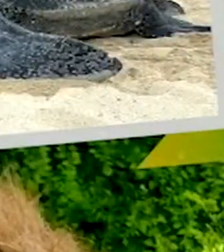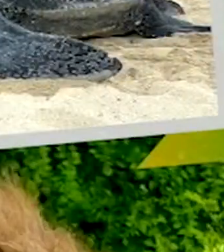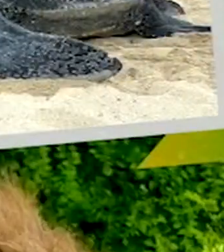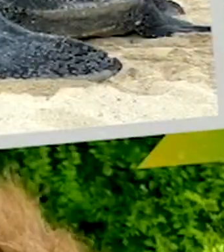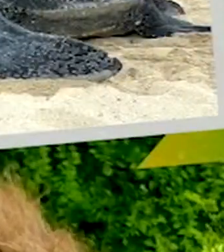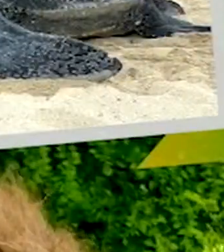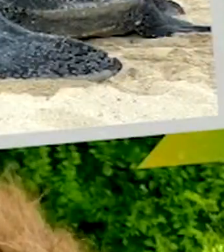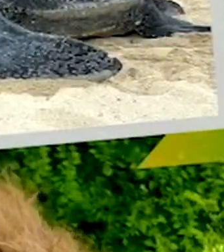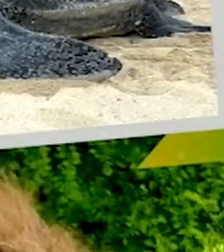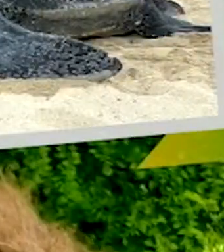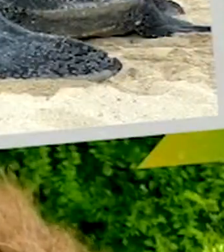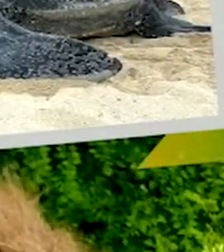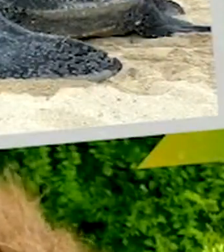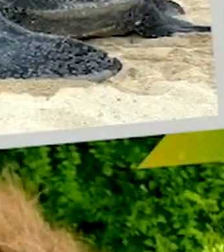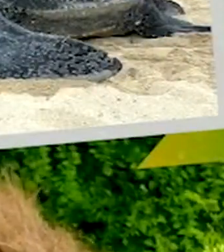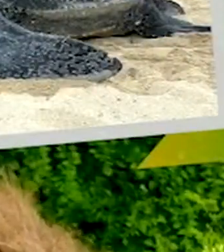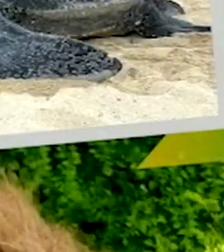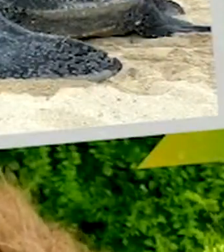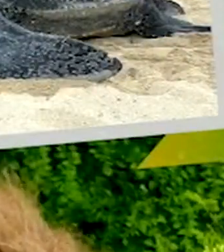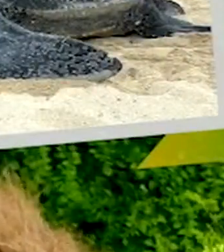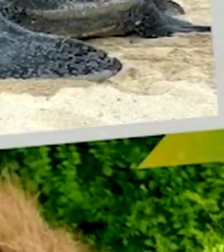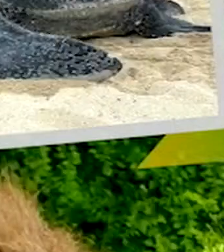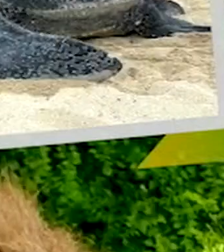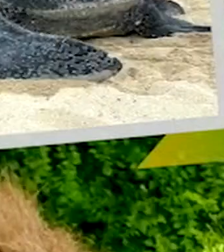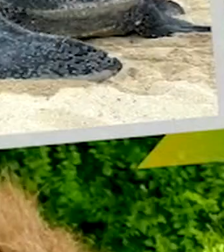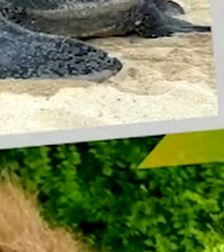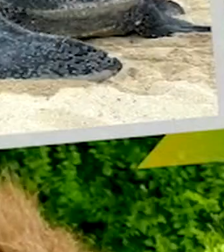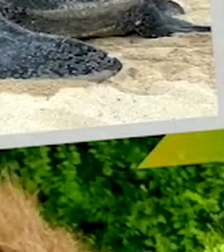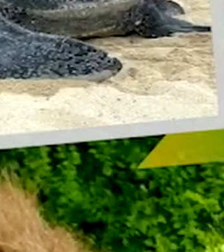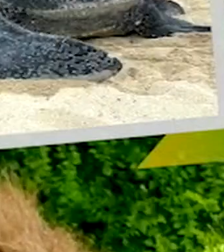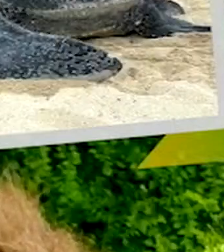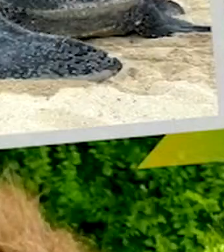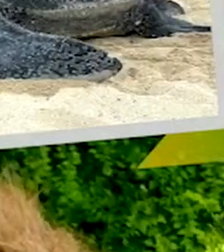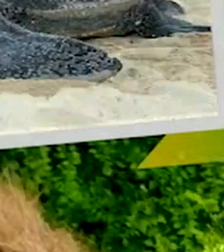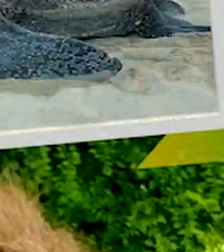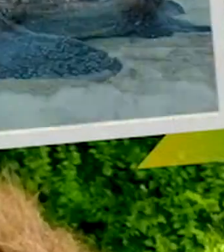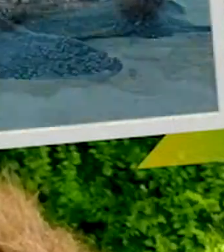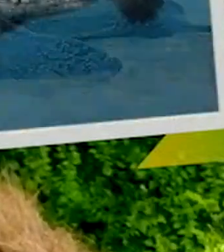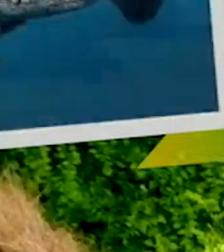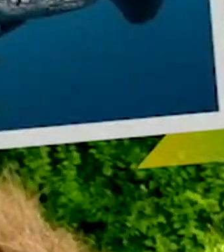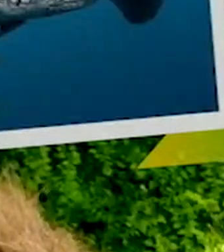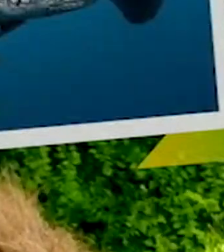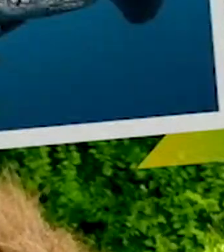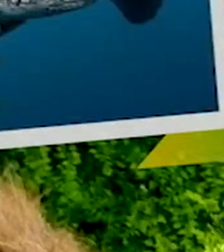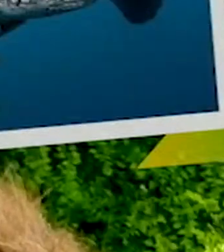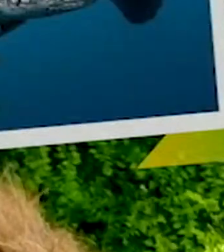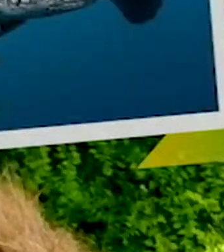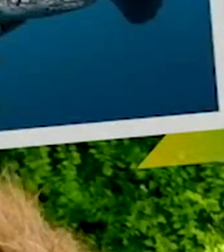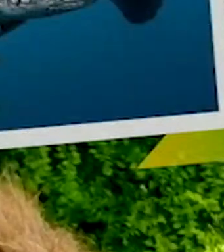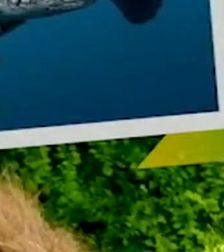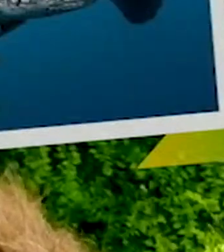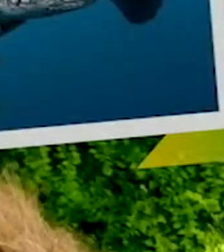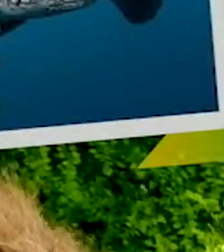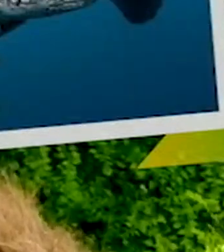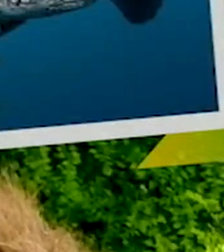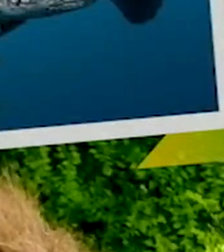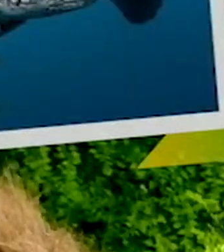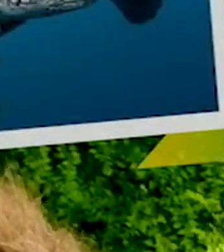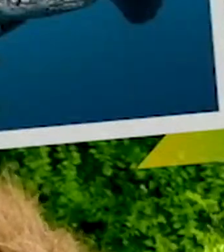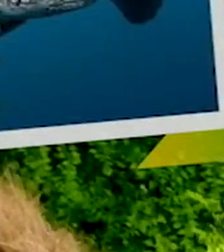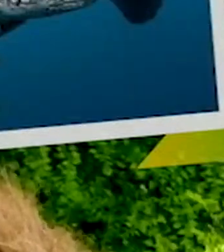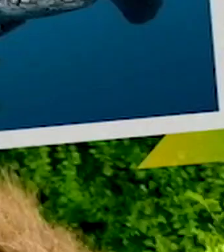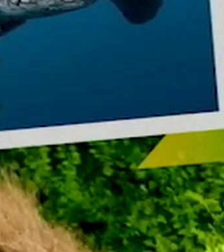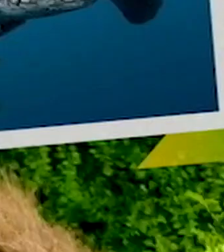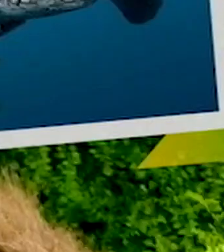inglés significa espalda de cuero, lo cual hace referencia a la piel sin placas y